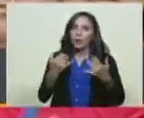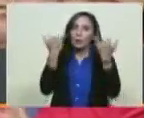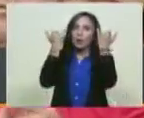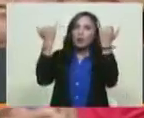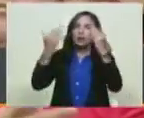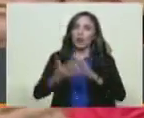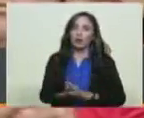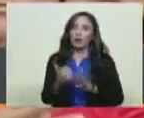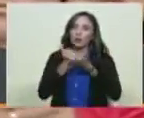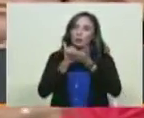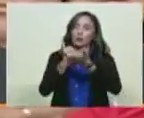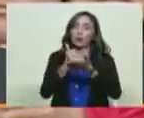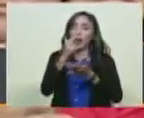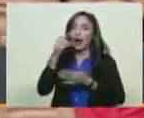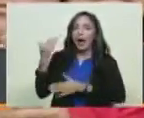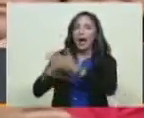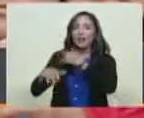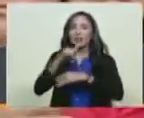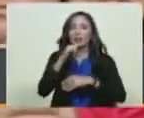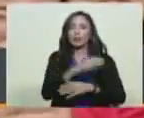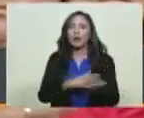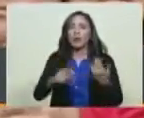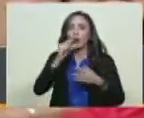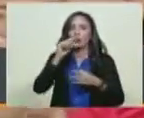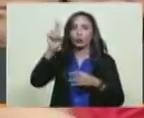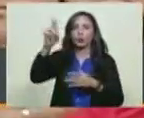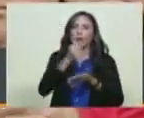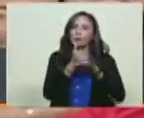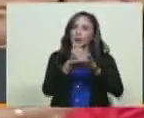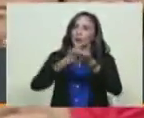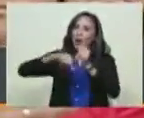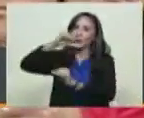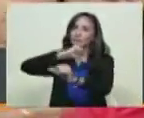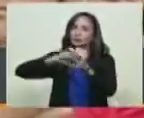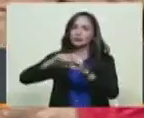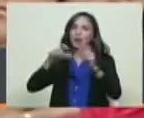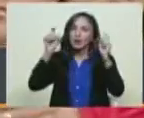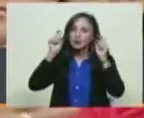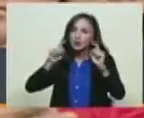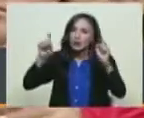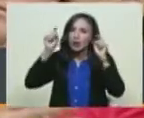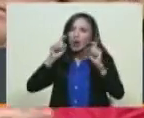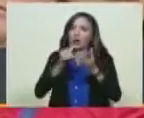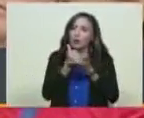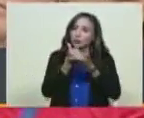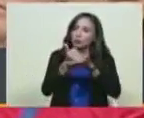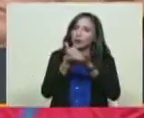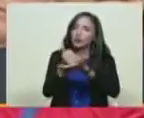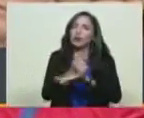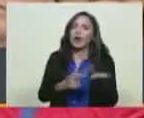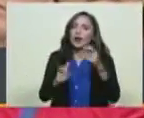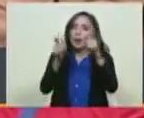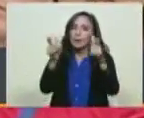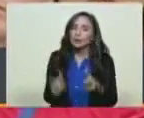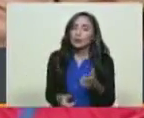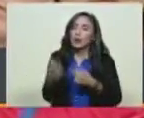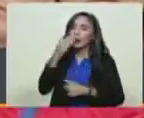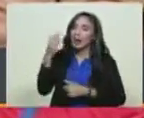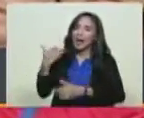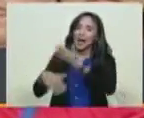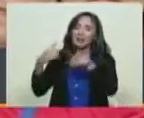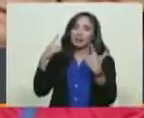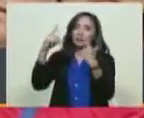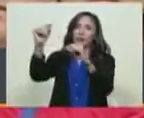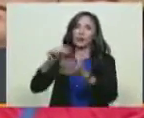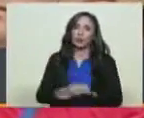compañero estos rodríguez ayudar a nuestros compañeros formando ser parte de ello y estar nosotros junto a ellos